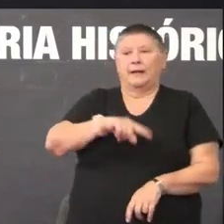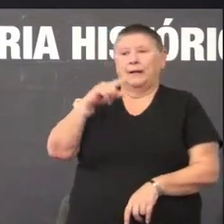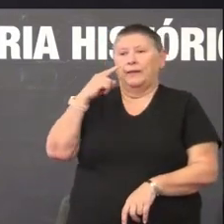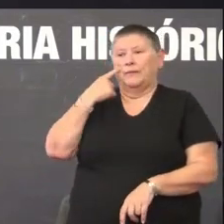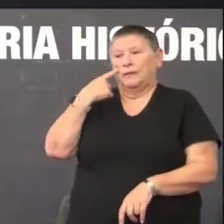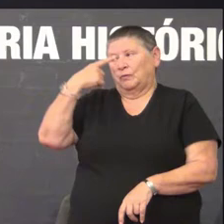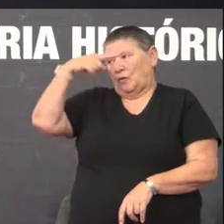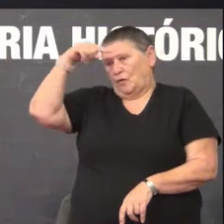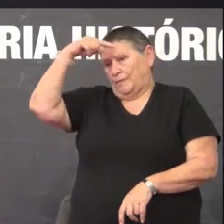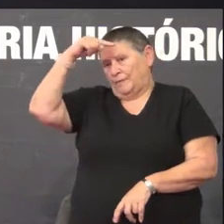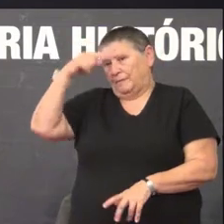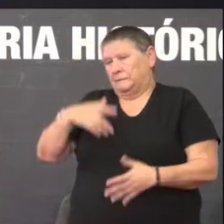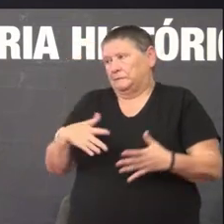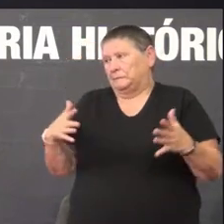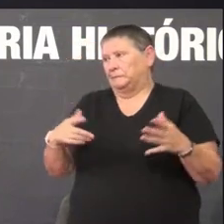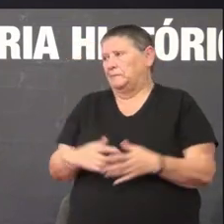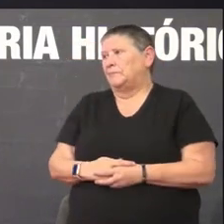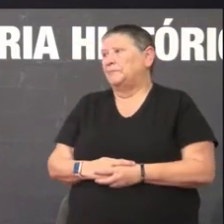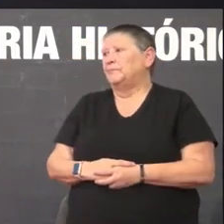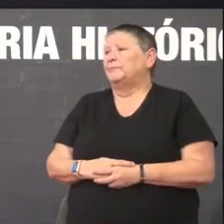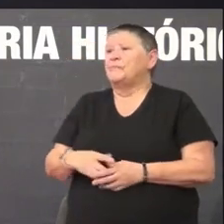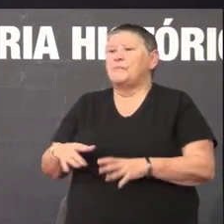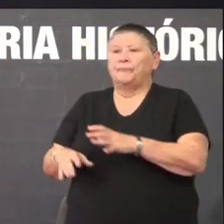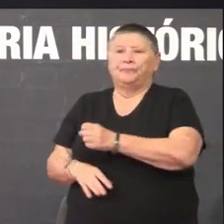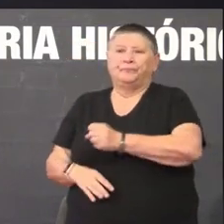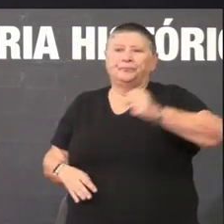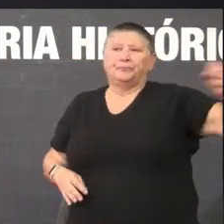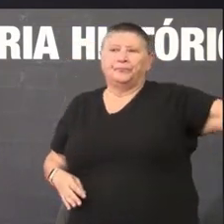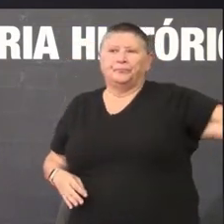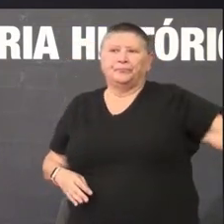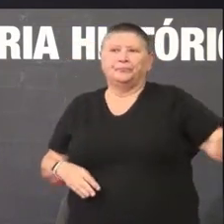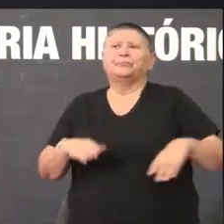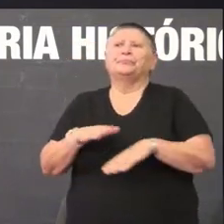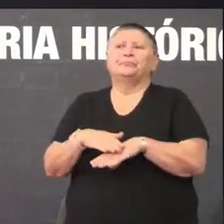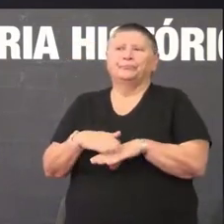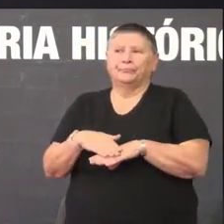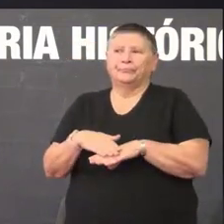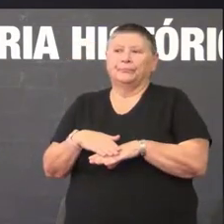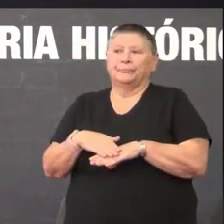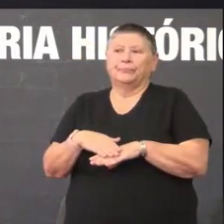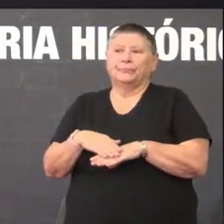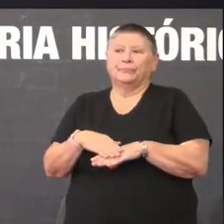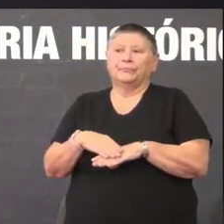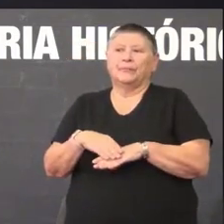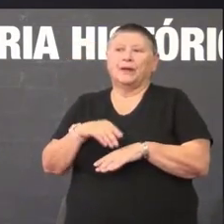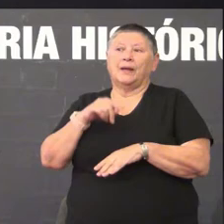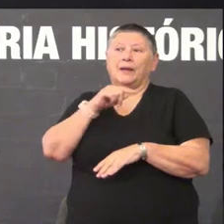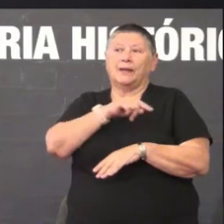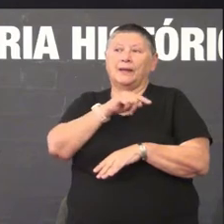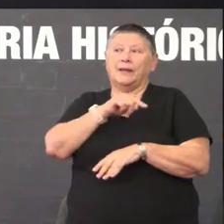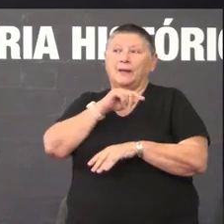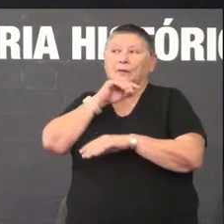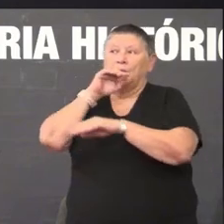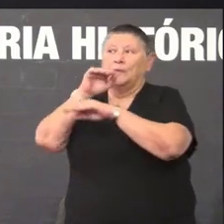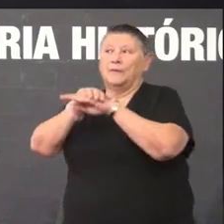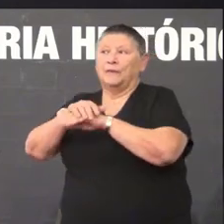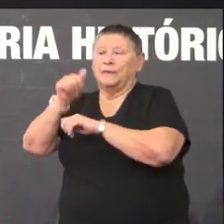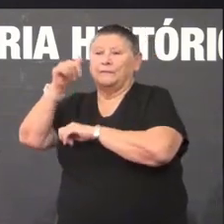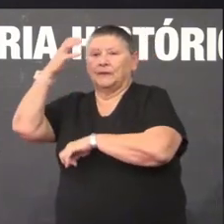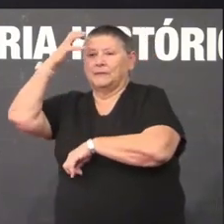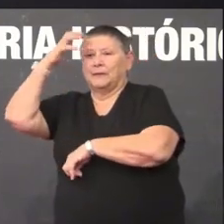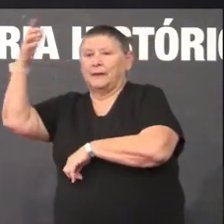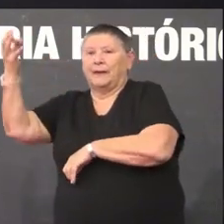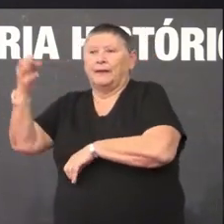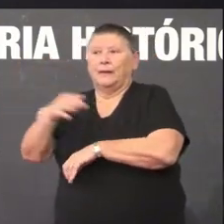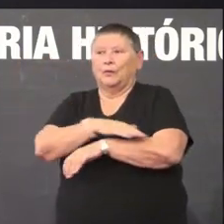mandaron. Y se lo quitan, ¿por qué? Porque hace más caso al rey que al gobierno.